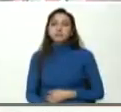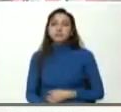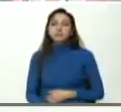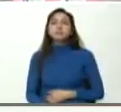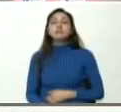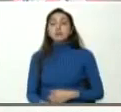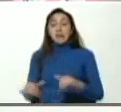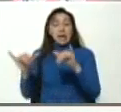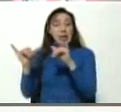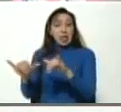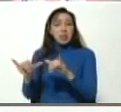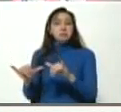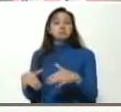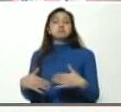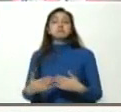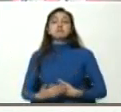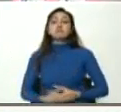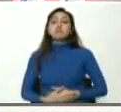así mismo